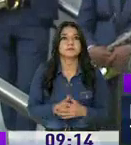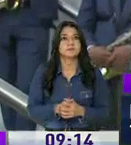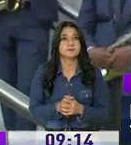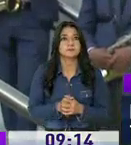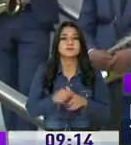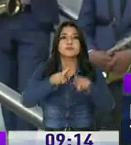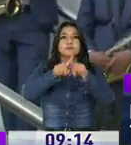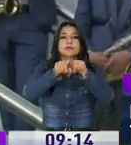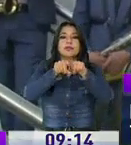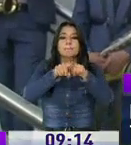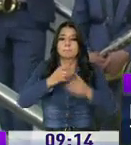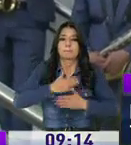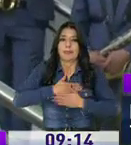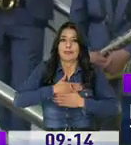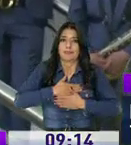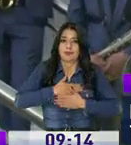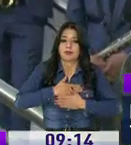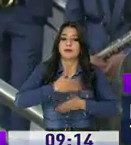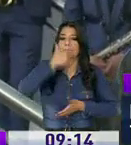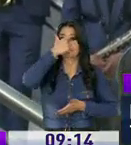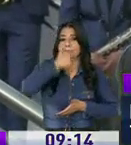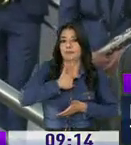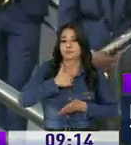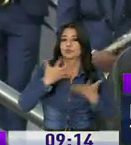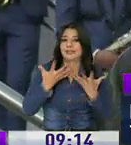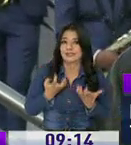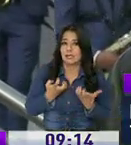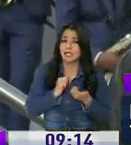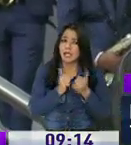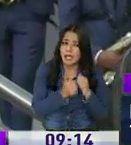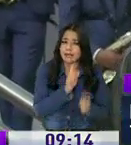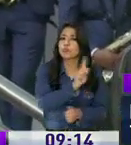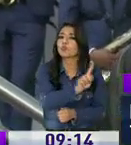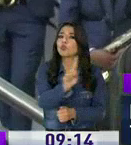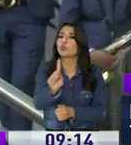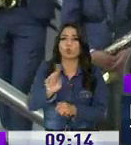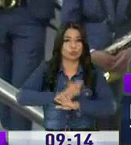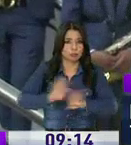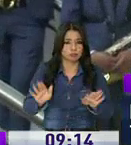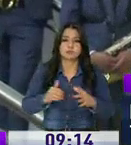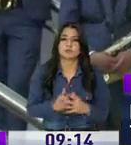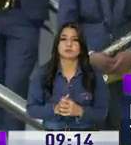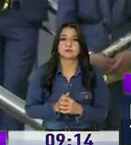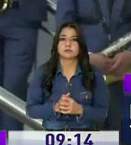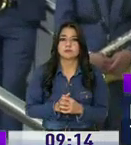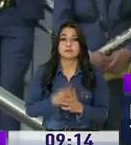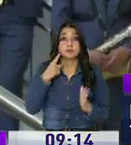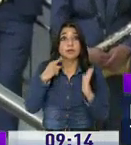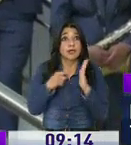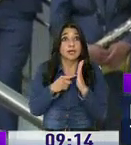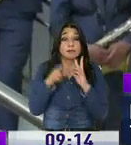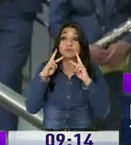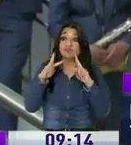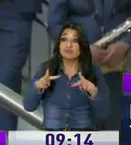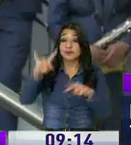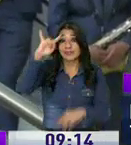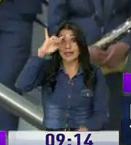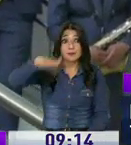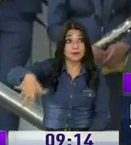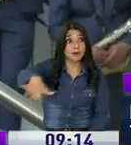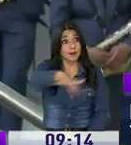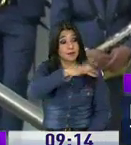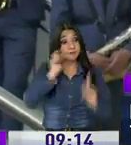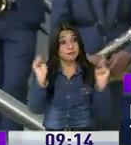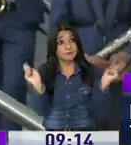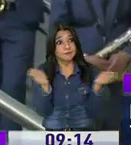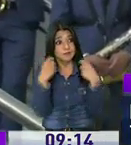acuerdo a la interpretación que cada persona lo da, porque nuestra diablada también